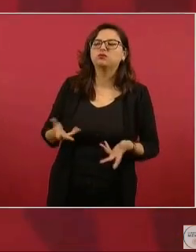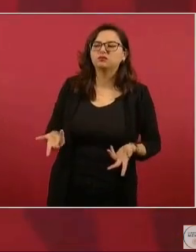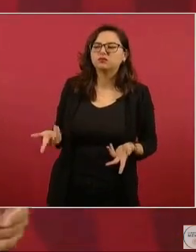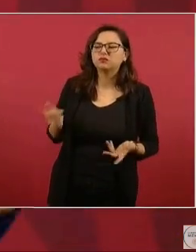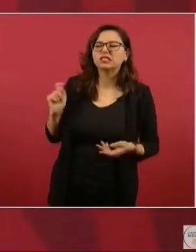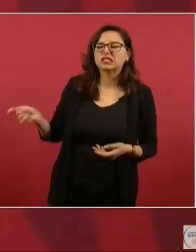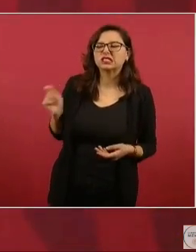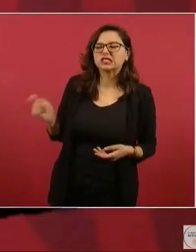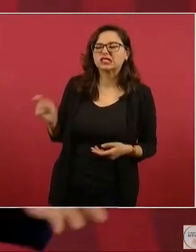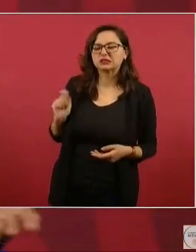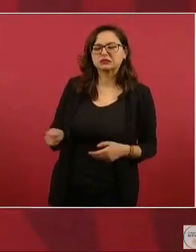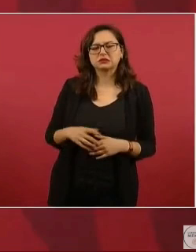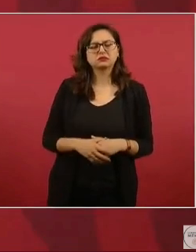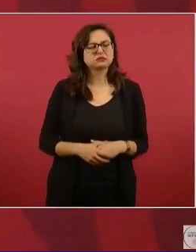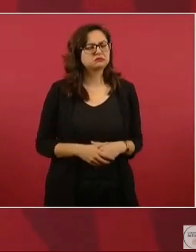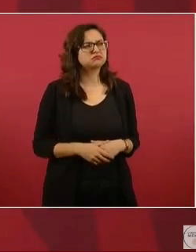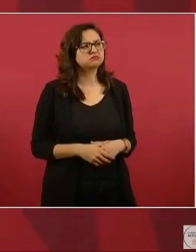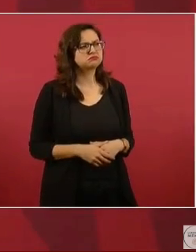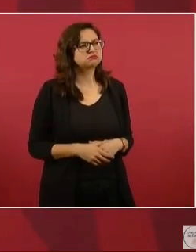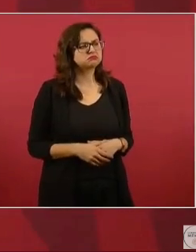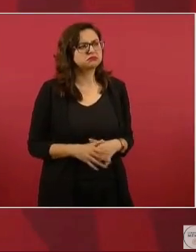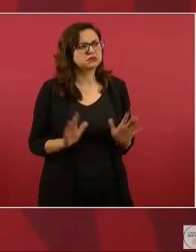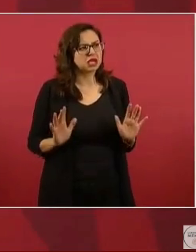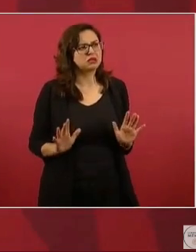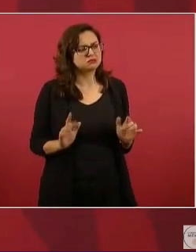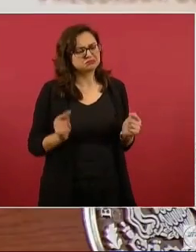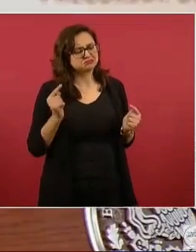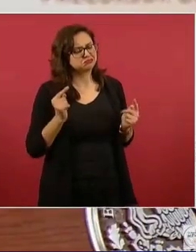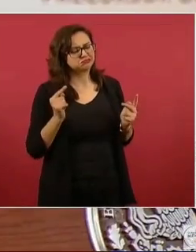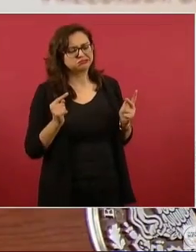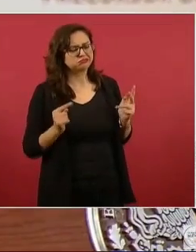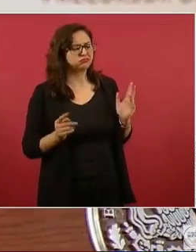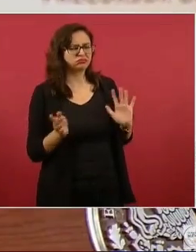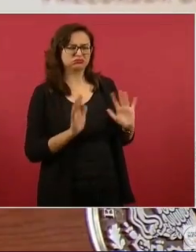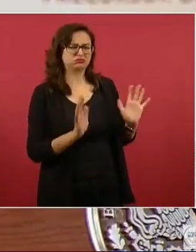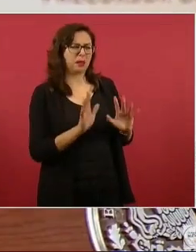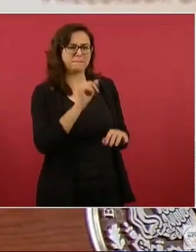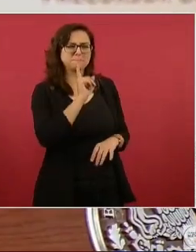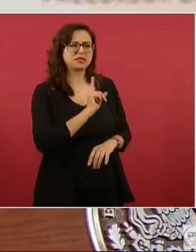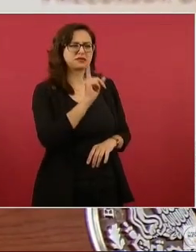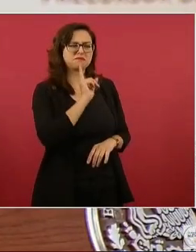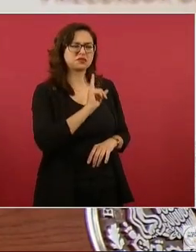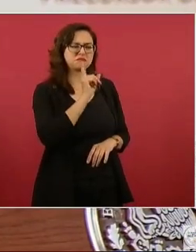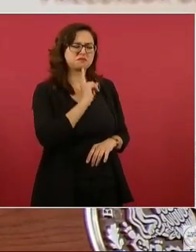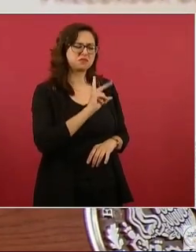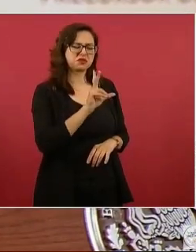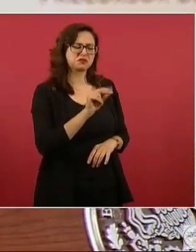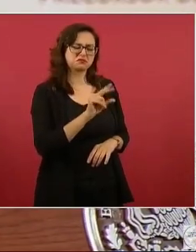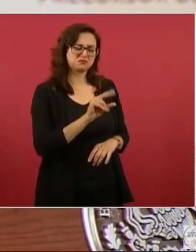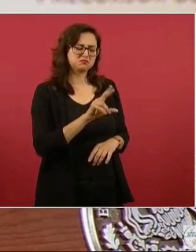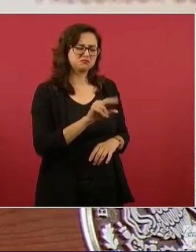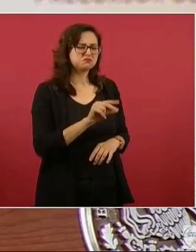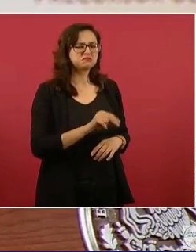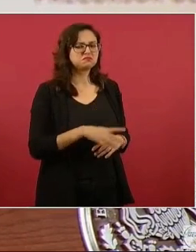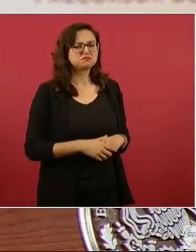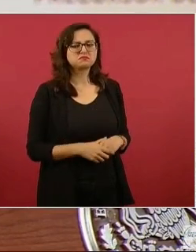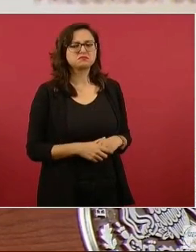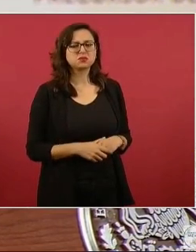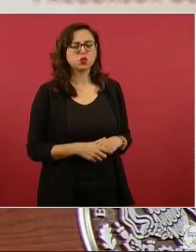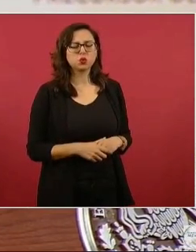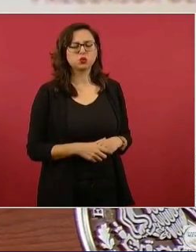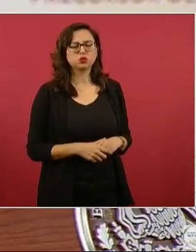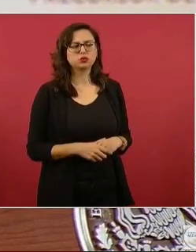Y ya le dijo, pues todo eso que se dice no es cierto, ¿no? De que